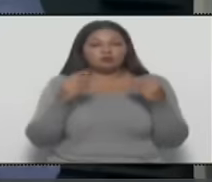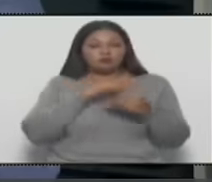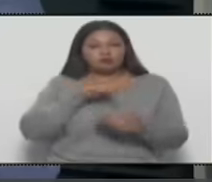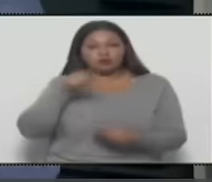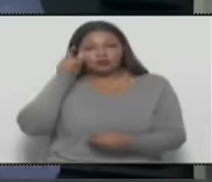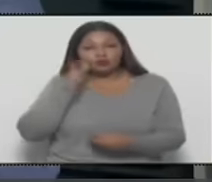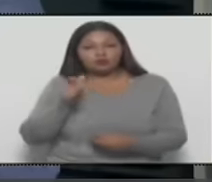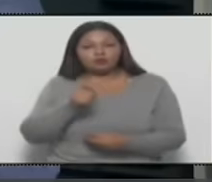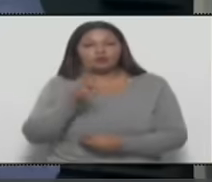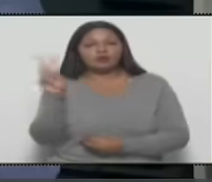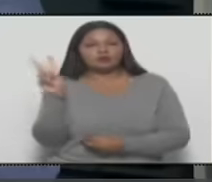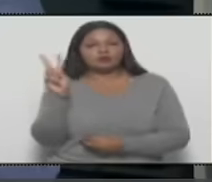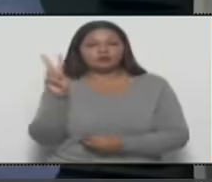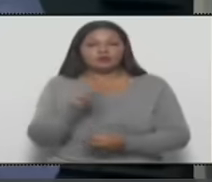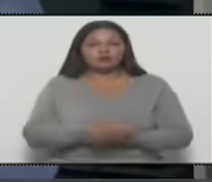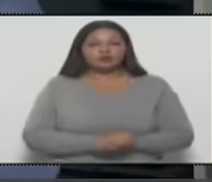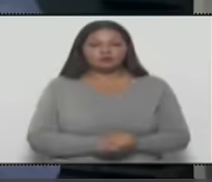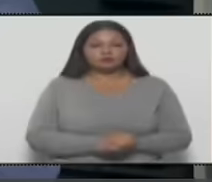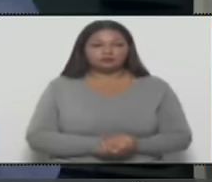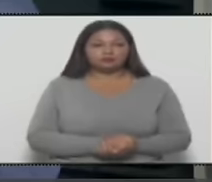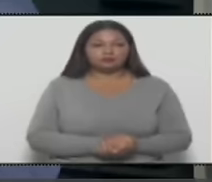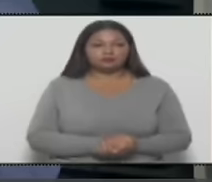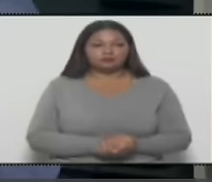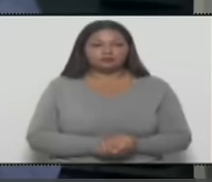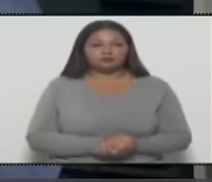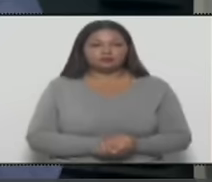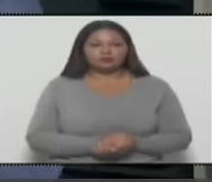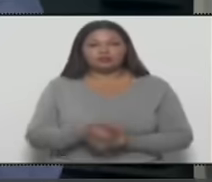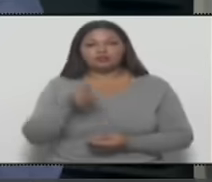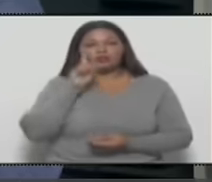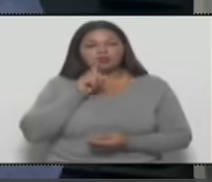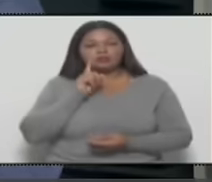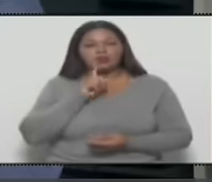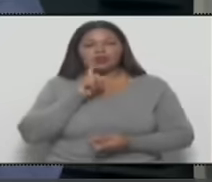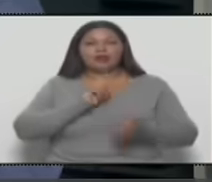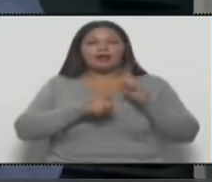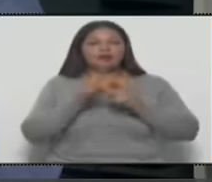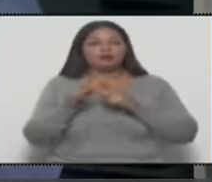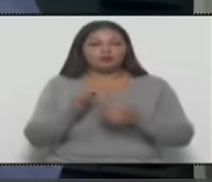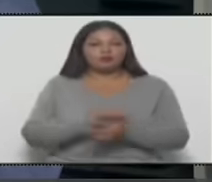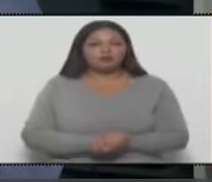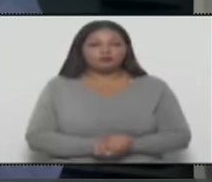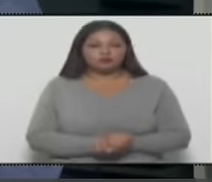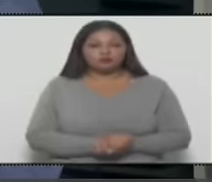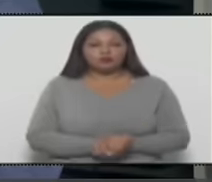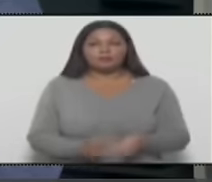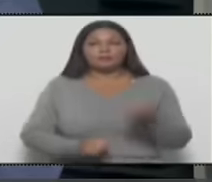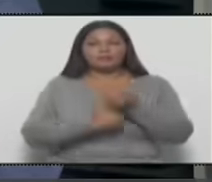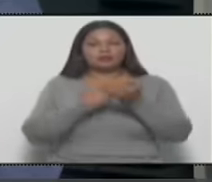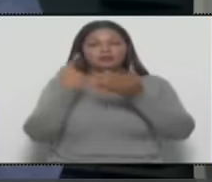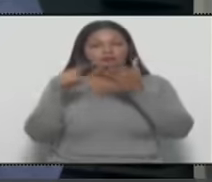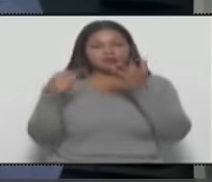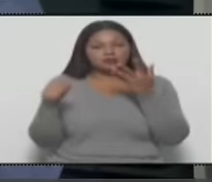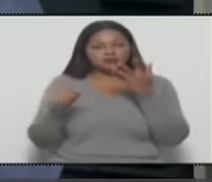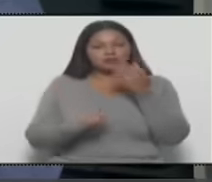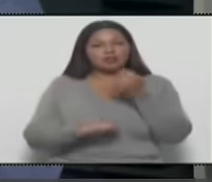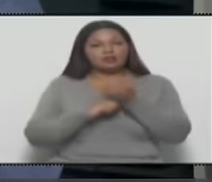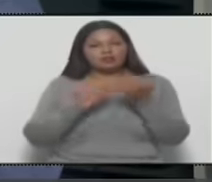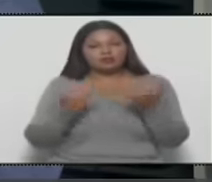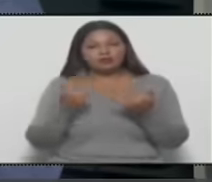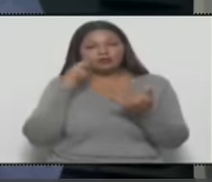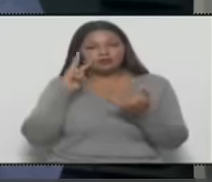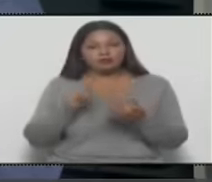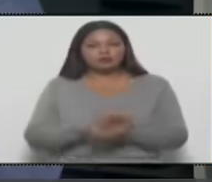venezolano, que también han sido fake news prácticamente. Entonces hay bases de datos por allí rodando que